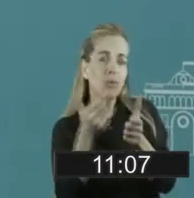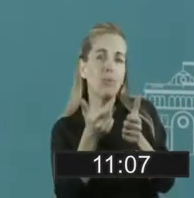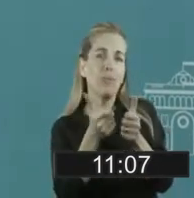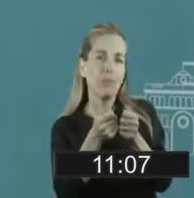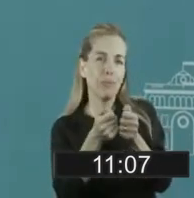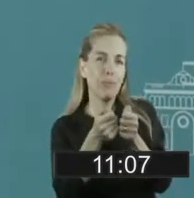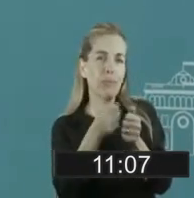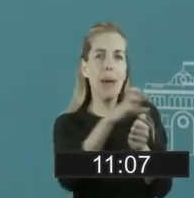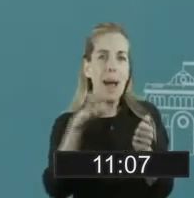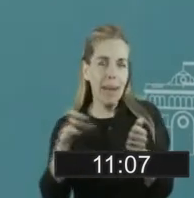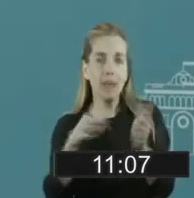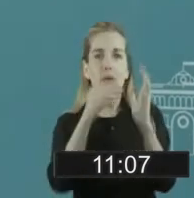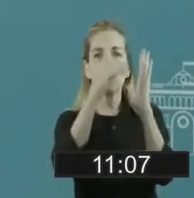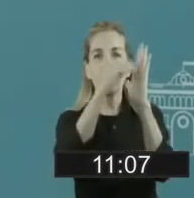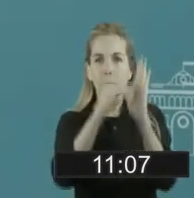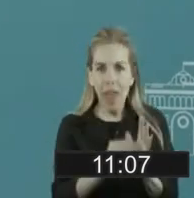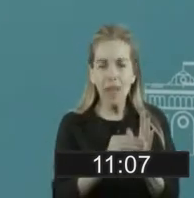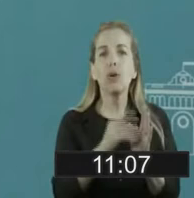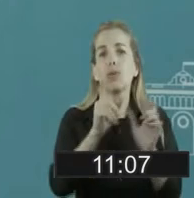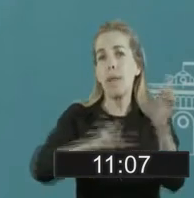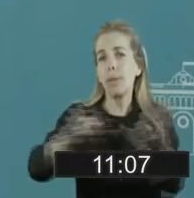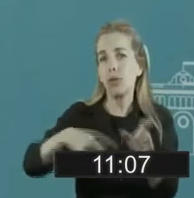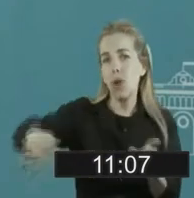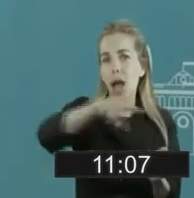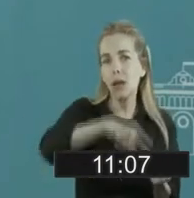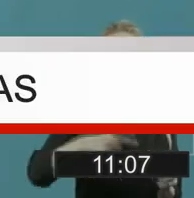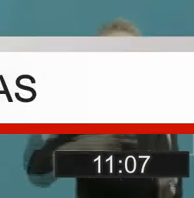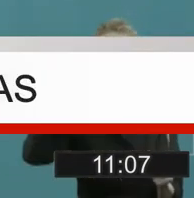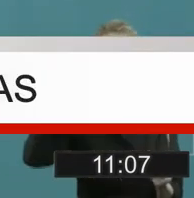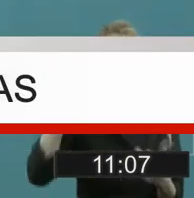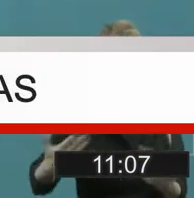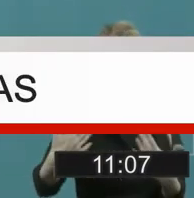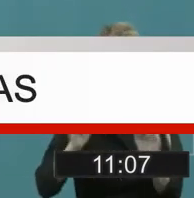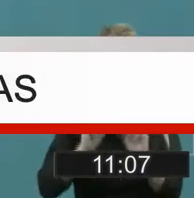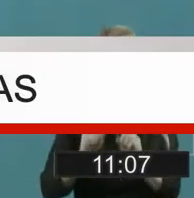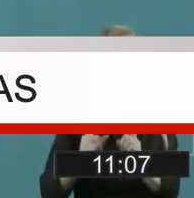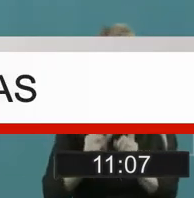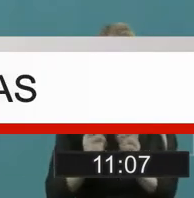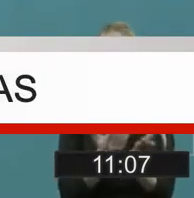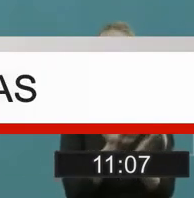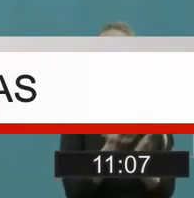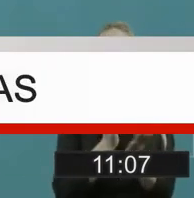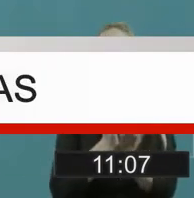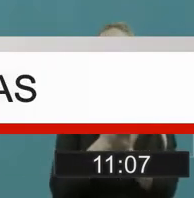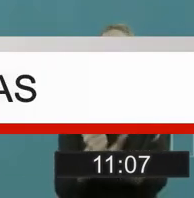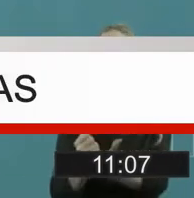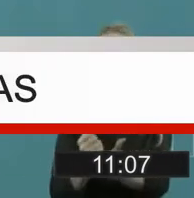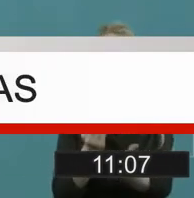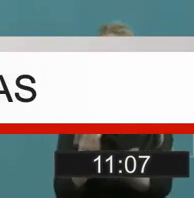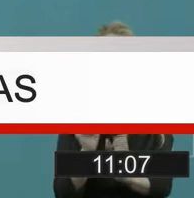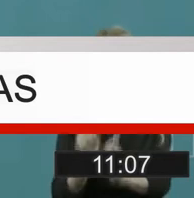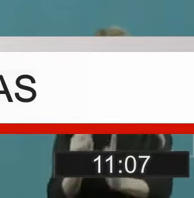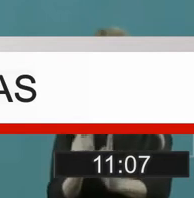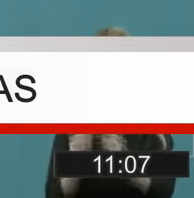que creen que pueden recibir el subsidio, o sea, todos aquellos que creen que pueden recibir el subsidio, tienen